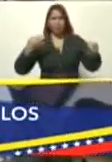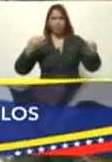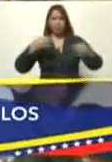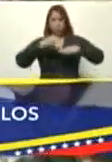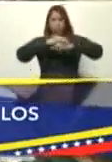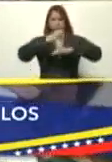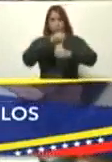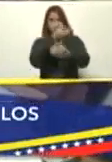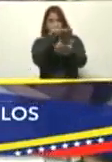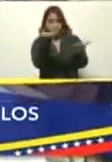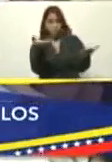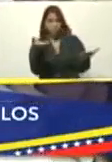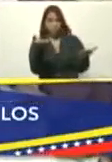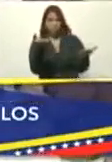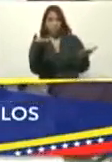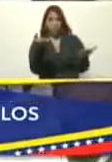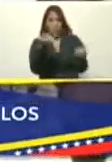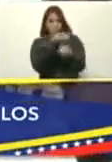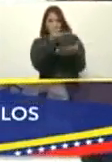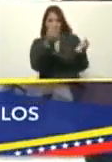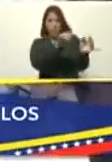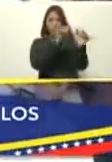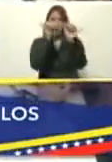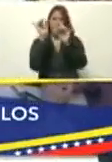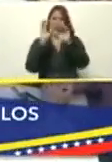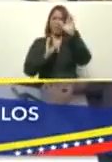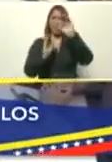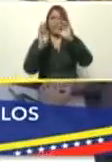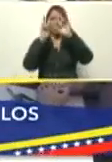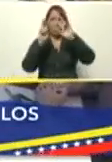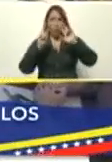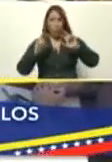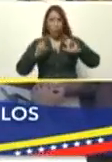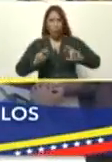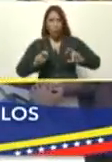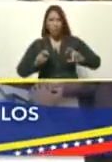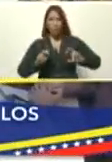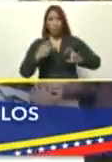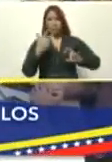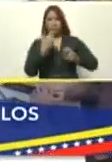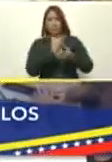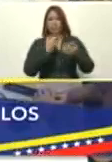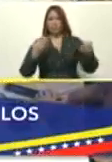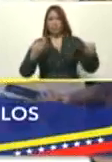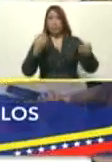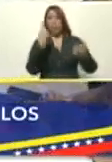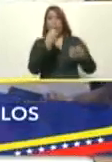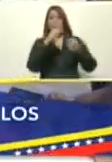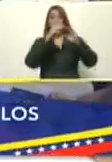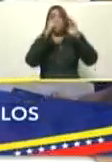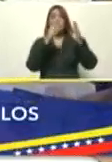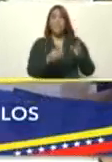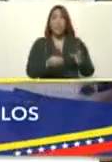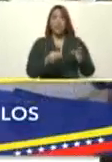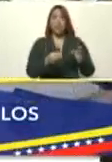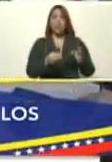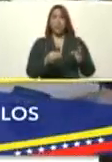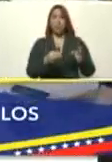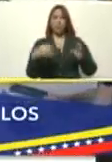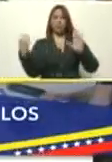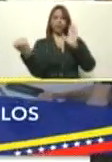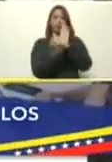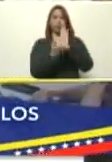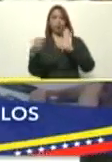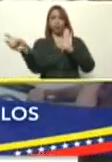ahí a ustedes que son los analistas, los científicos. Tres éxitos de un método Made in